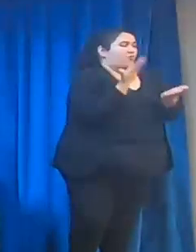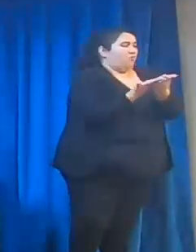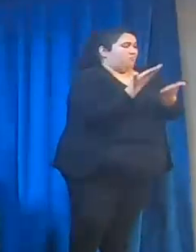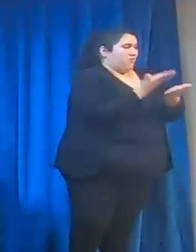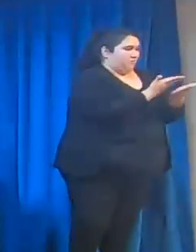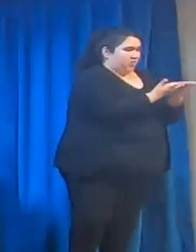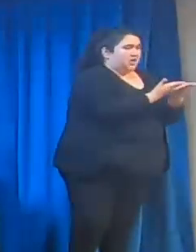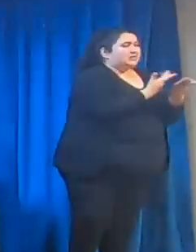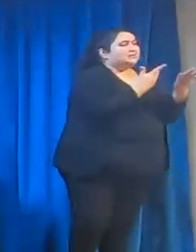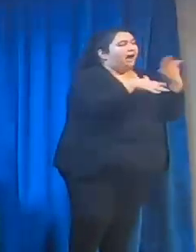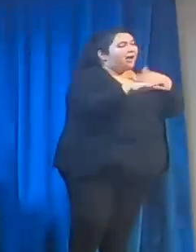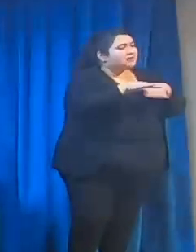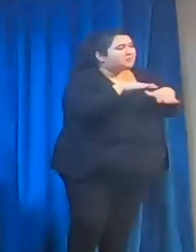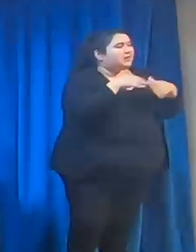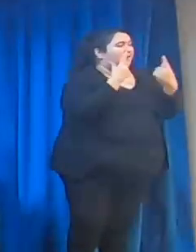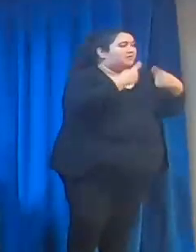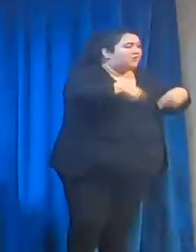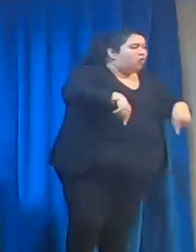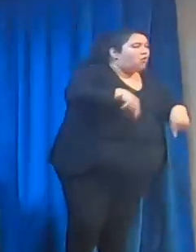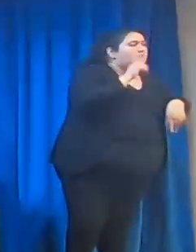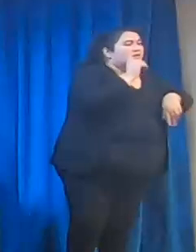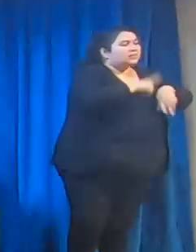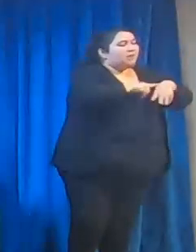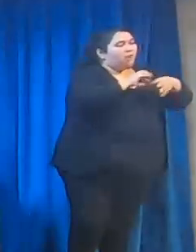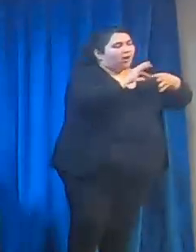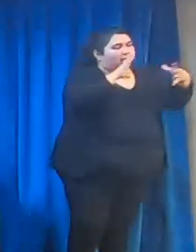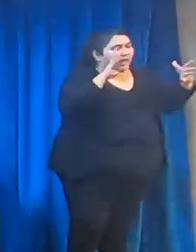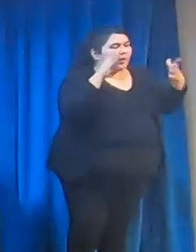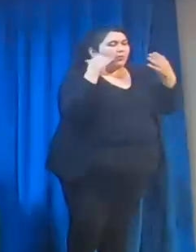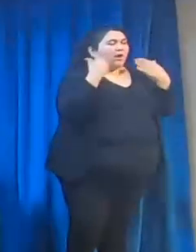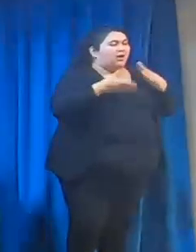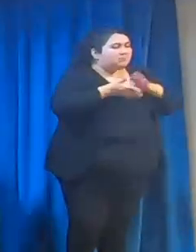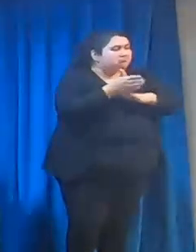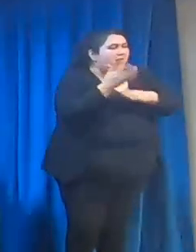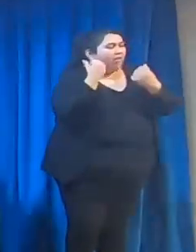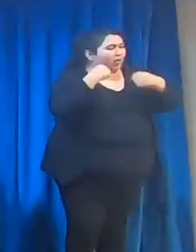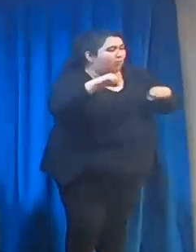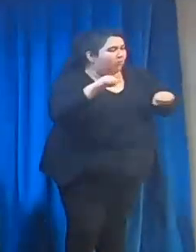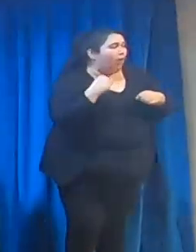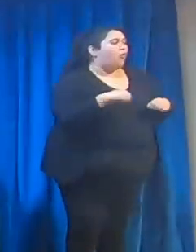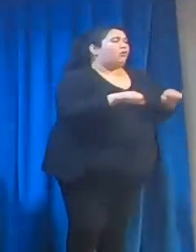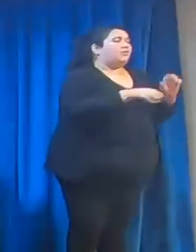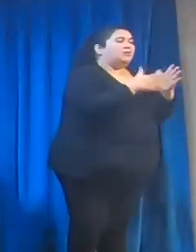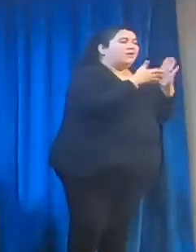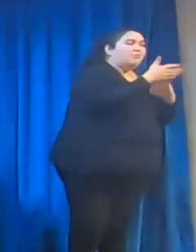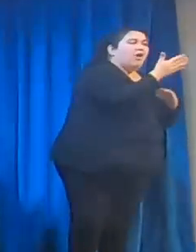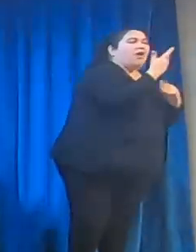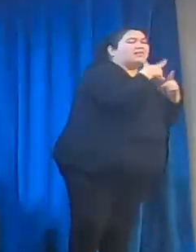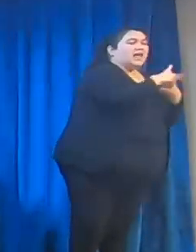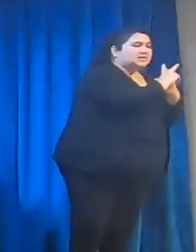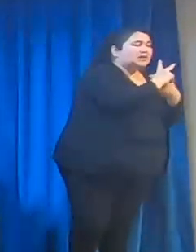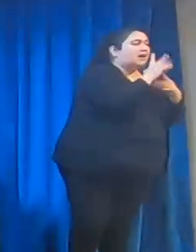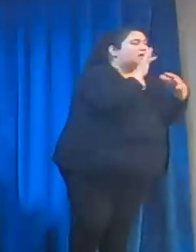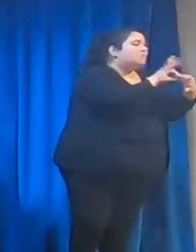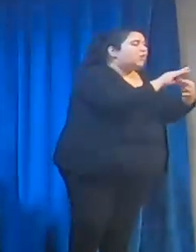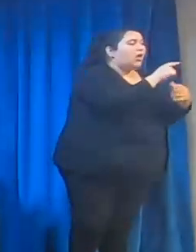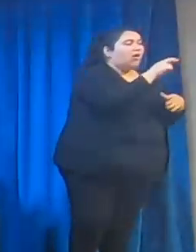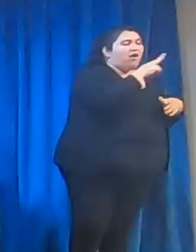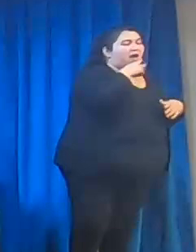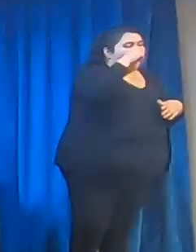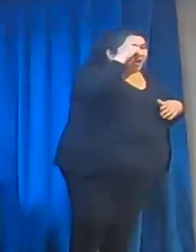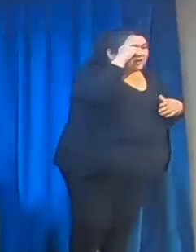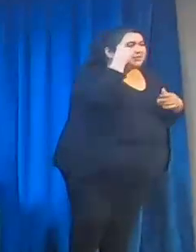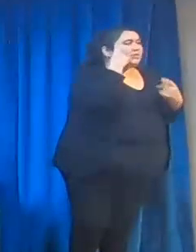¿sí?, actividades del uso de tiempo libre, de deportes, talleres que estaban vinculados con el arte, con